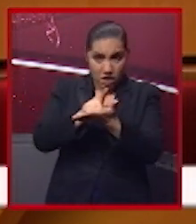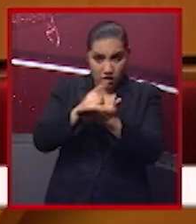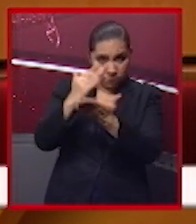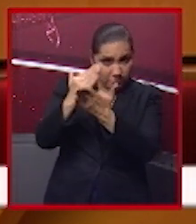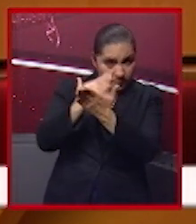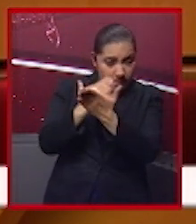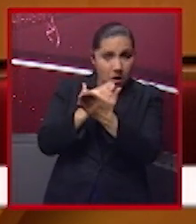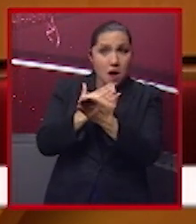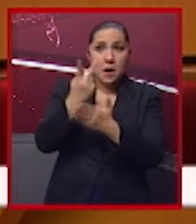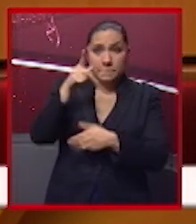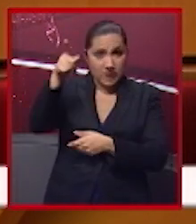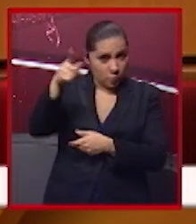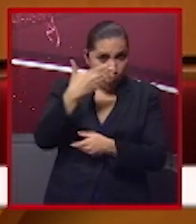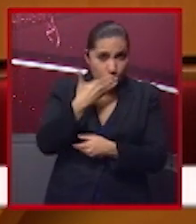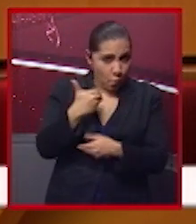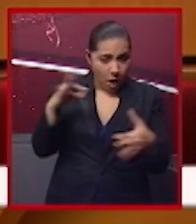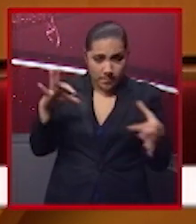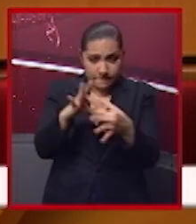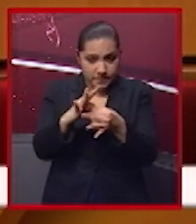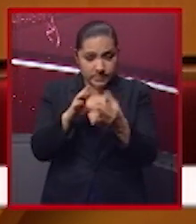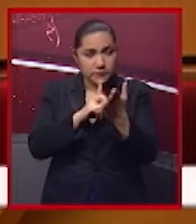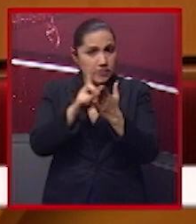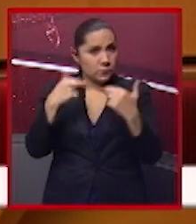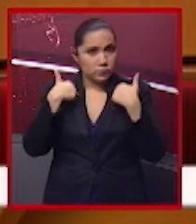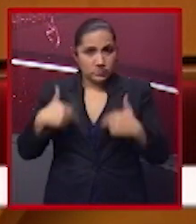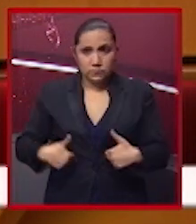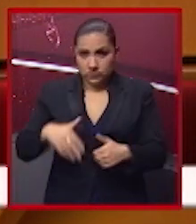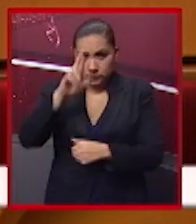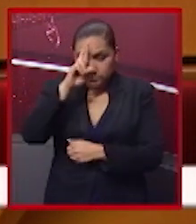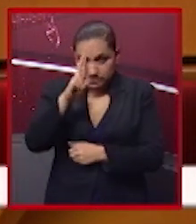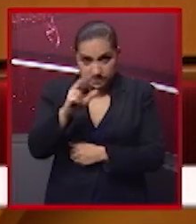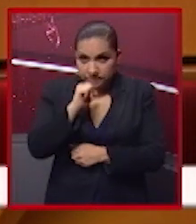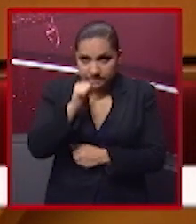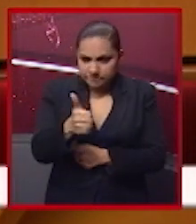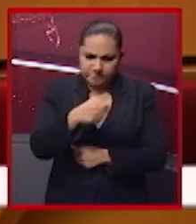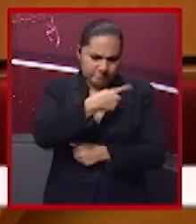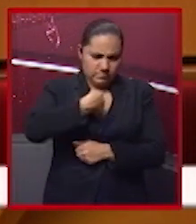apega al respeto de derechos humanos, y menos separar familias.